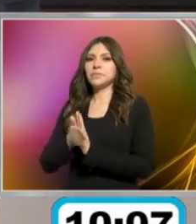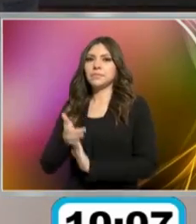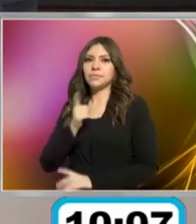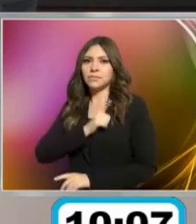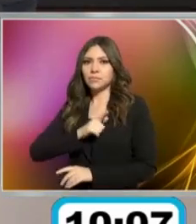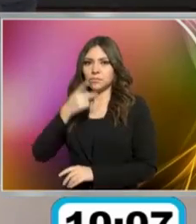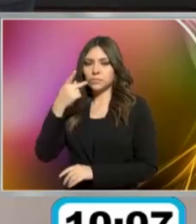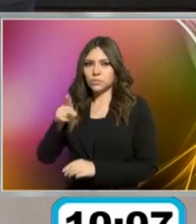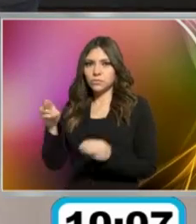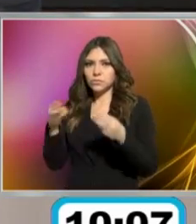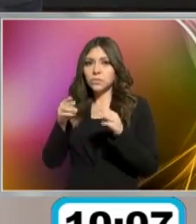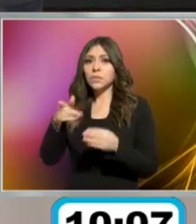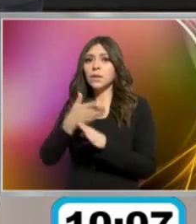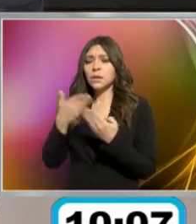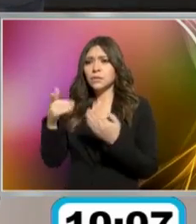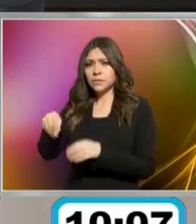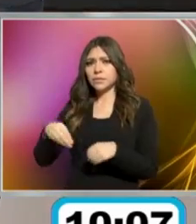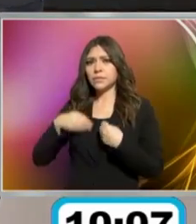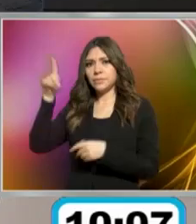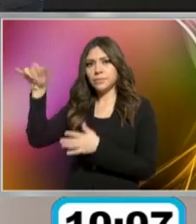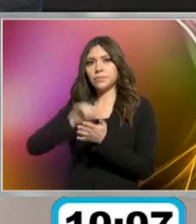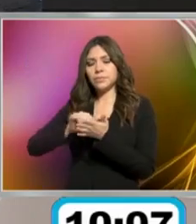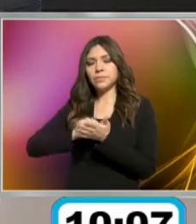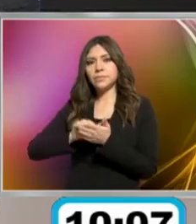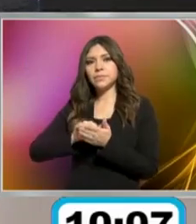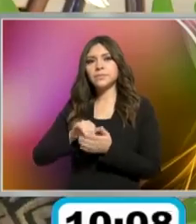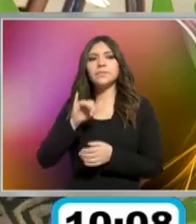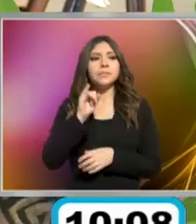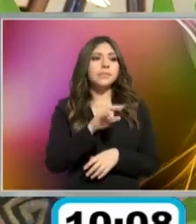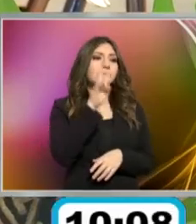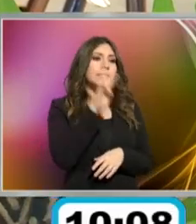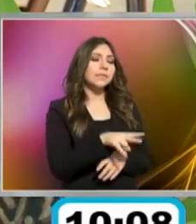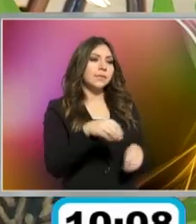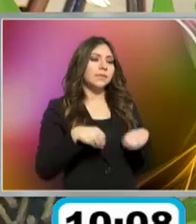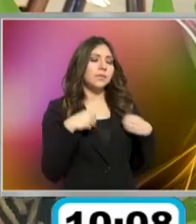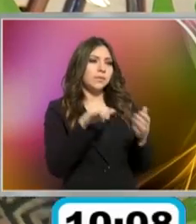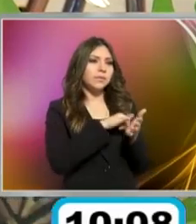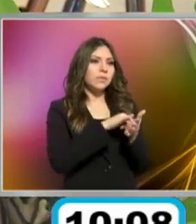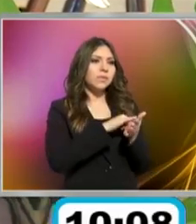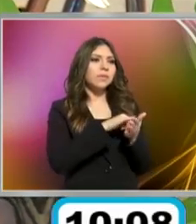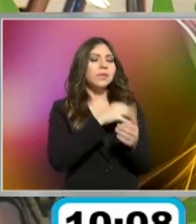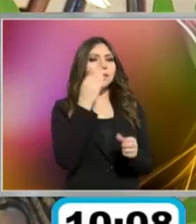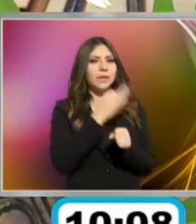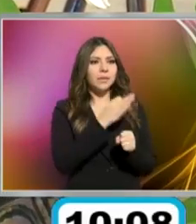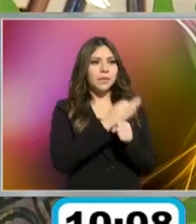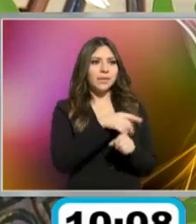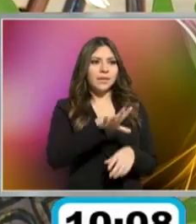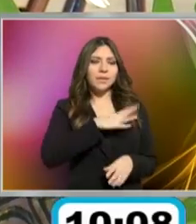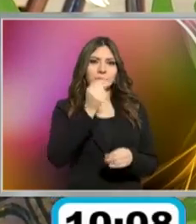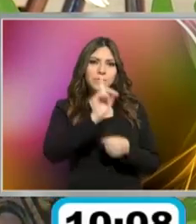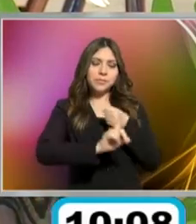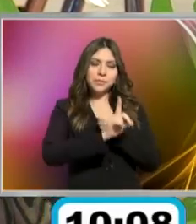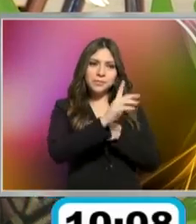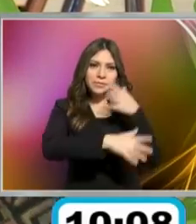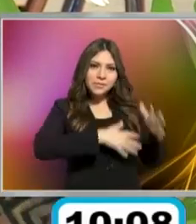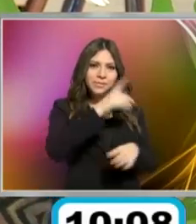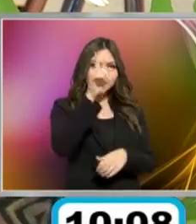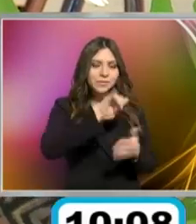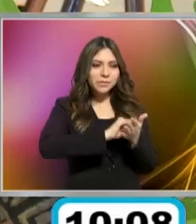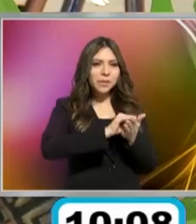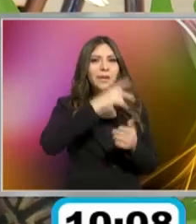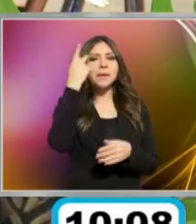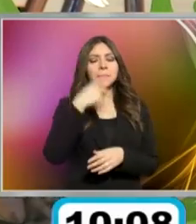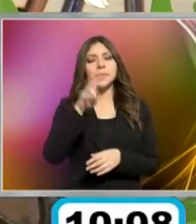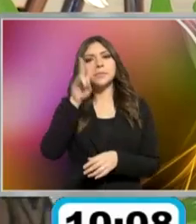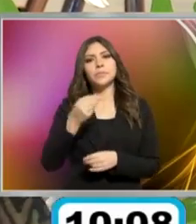radicas en En Nueva Nueva York. York, exactamente. Estás allá, ¿verdad? Ahí, ahora donde está la cosa en candela, pero bueno, con mucho gusto de presentarles este material